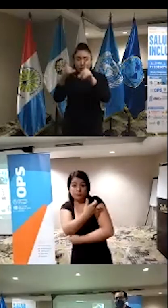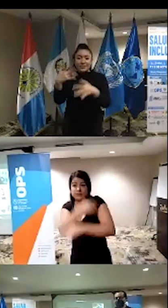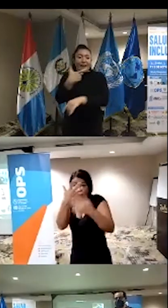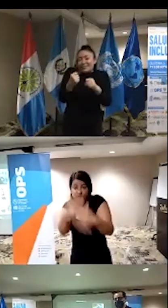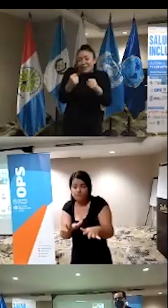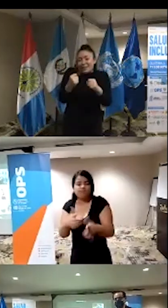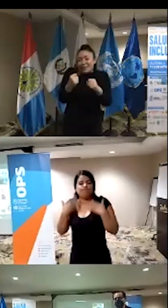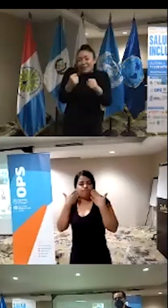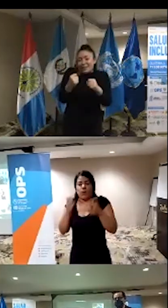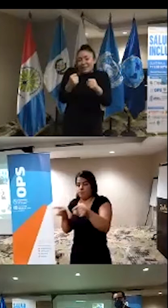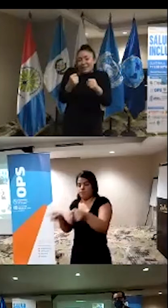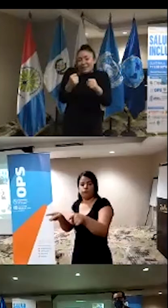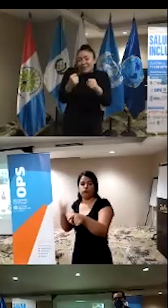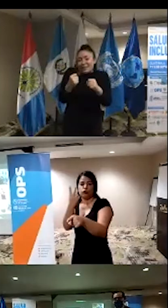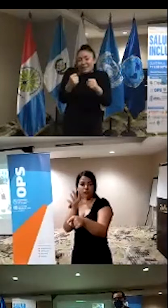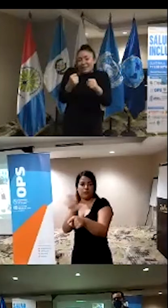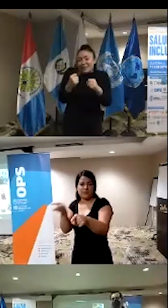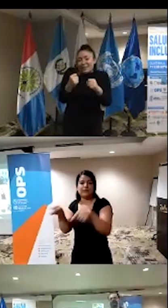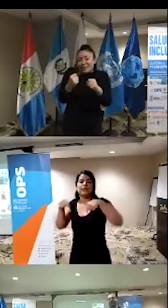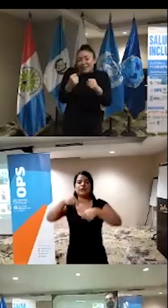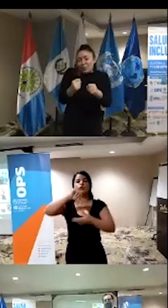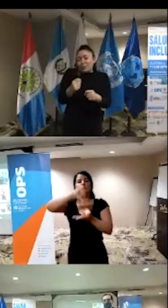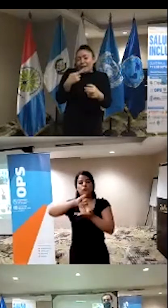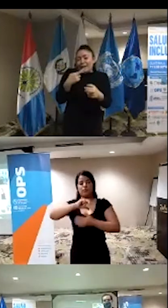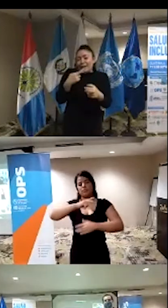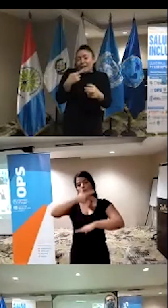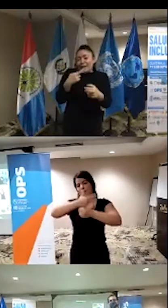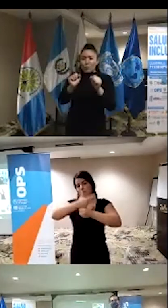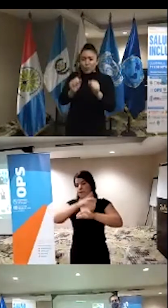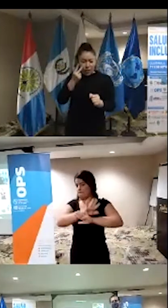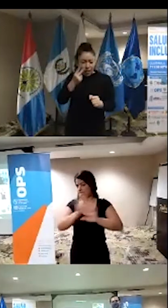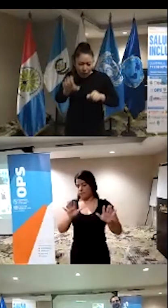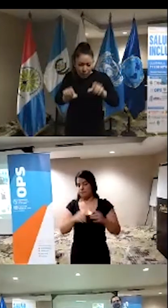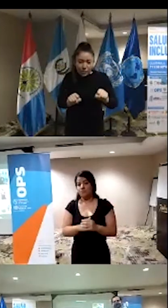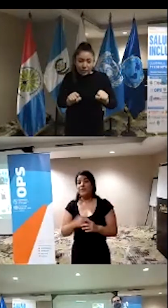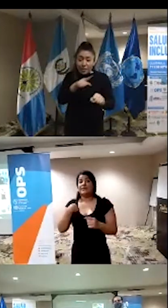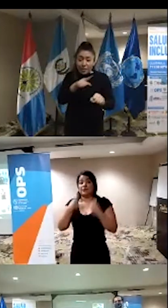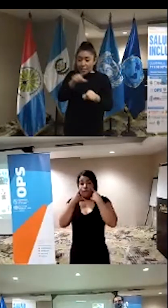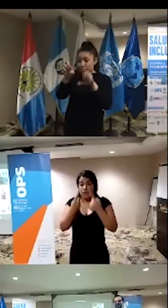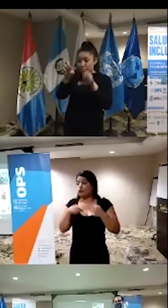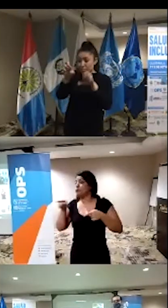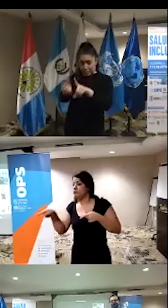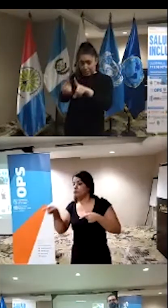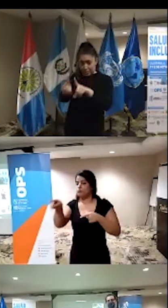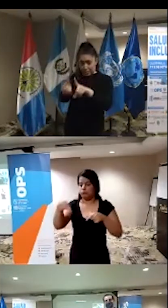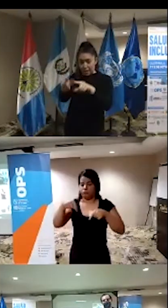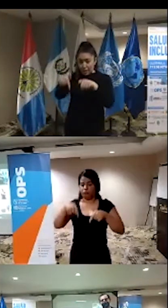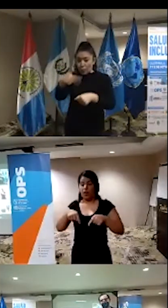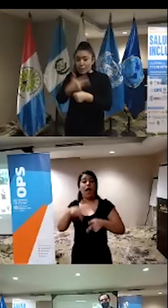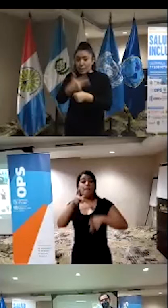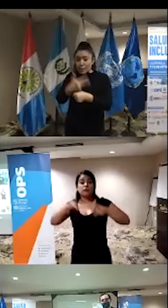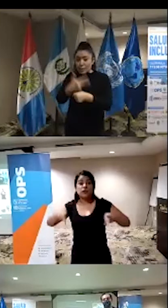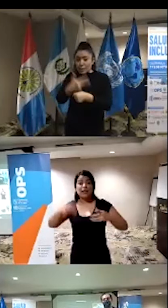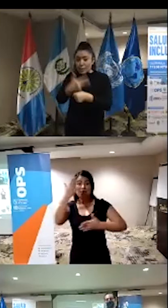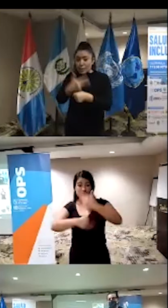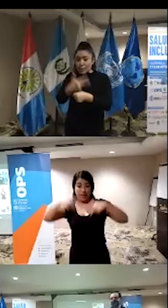relación de estos datos, de esta información, y digamos, y tomamos en cuenta las personas con discapacidad en Guatemala mayores de 18